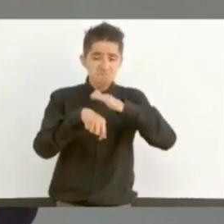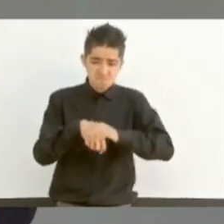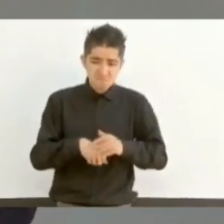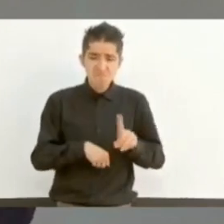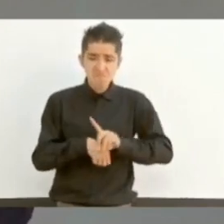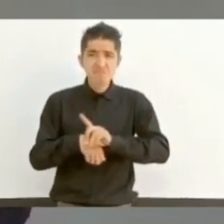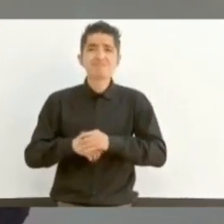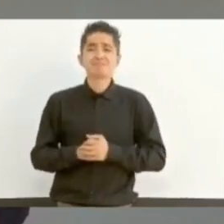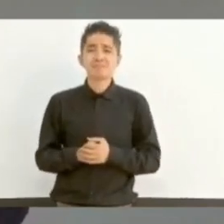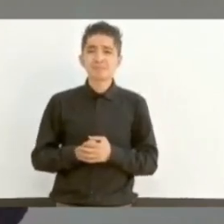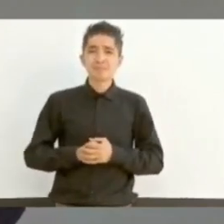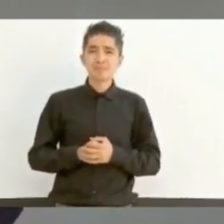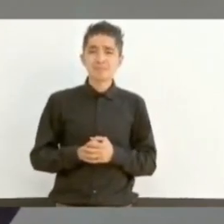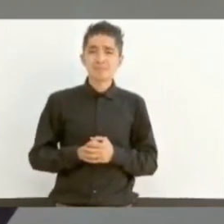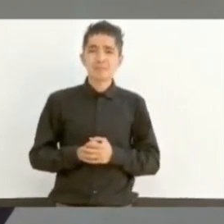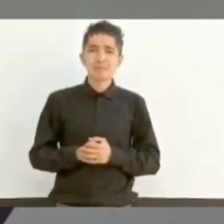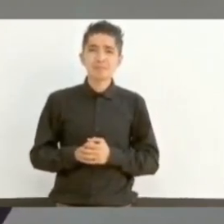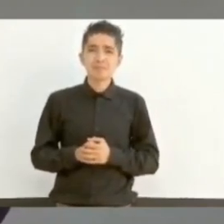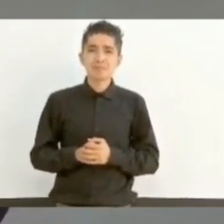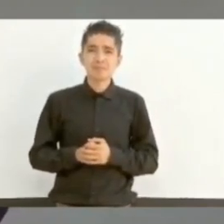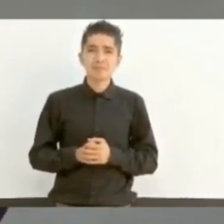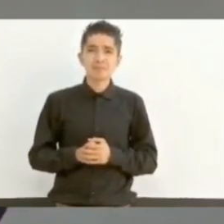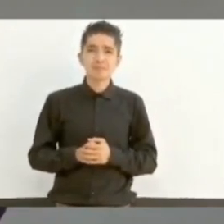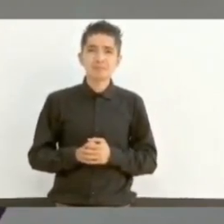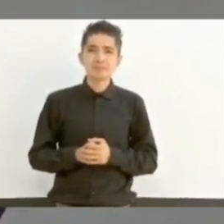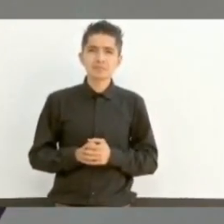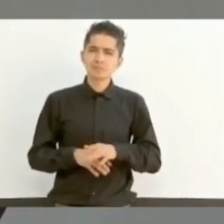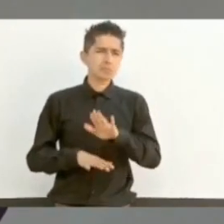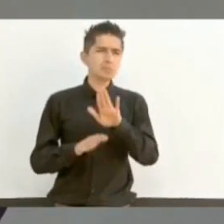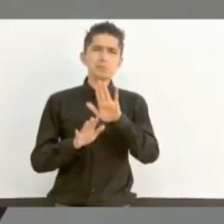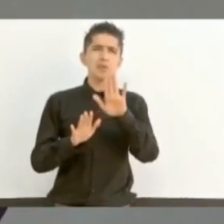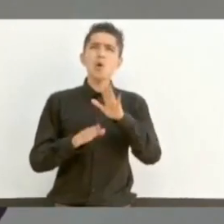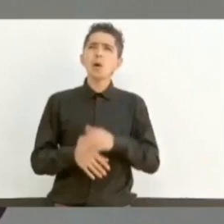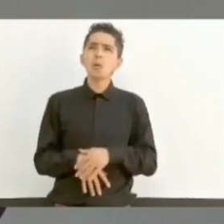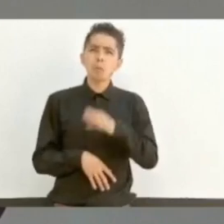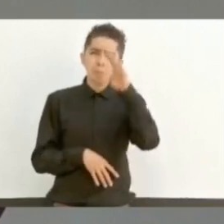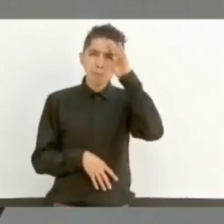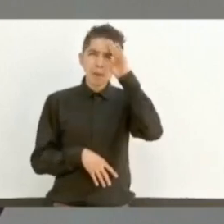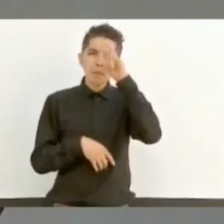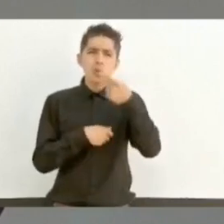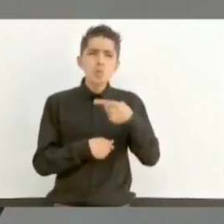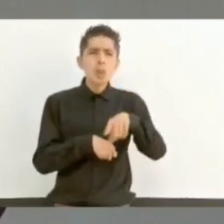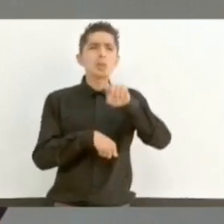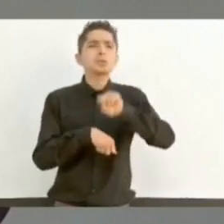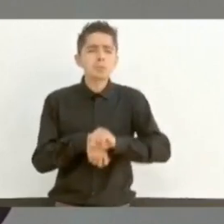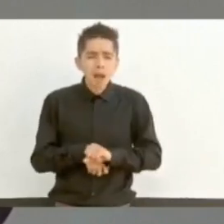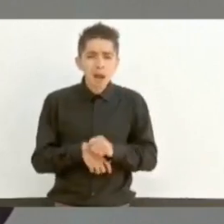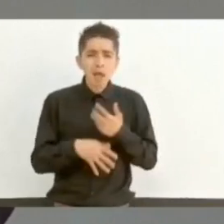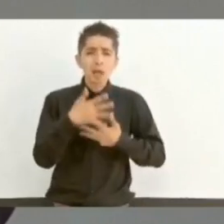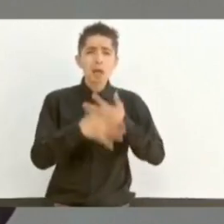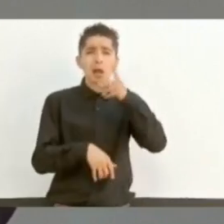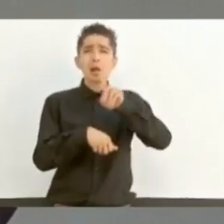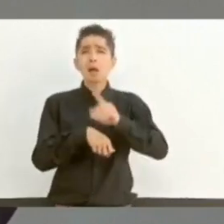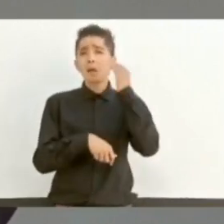no es algo que se atiende cada semana, cada 15 días.